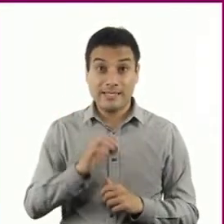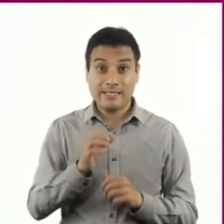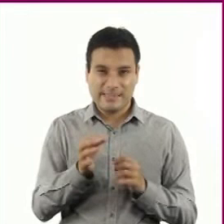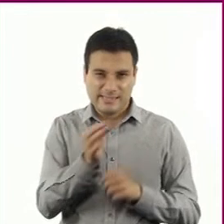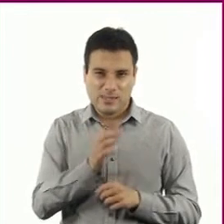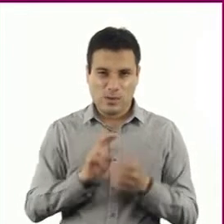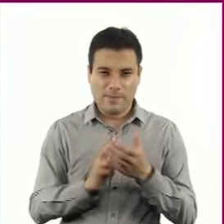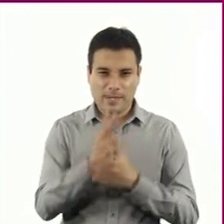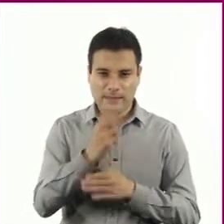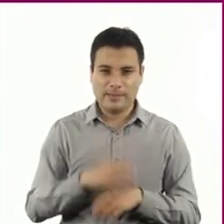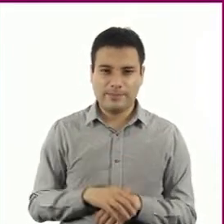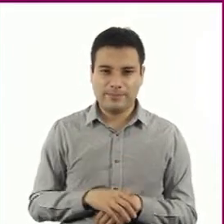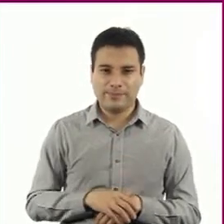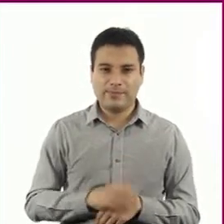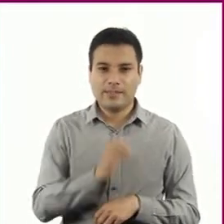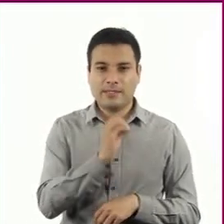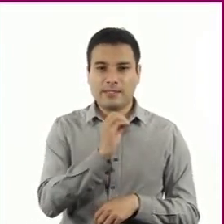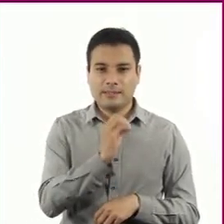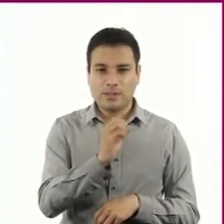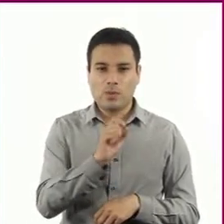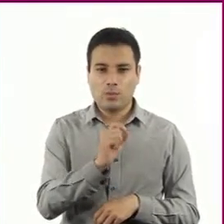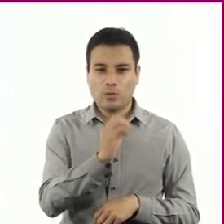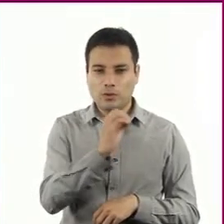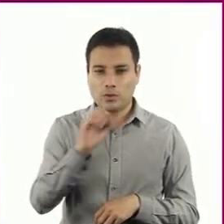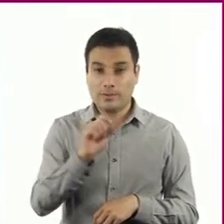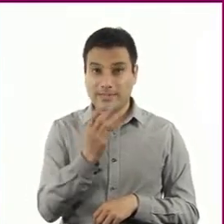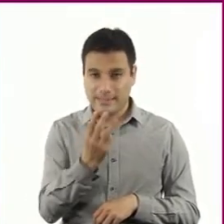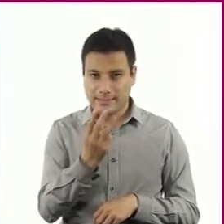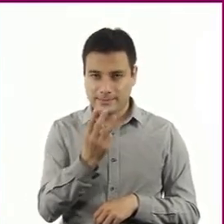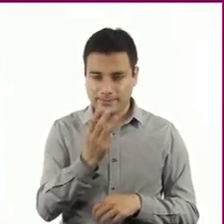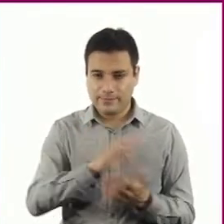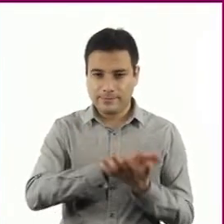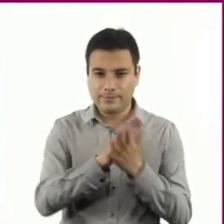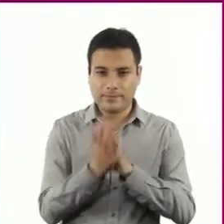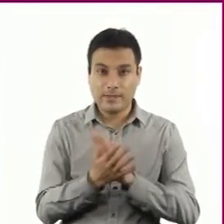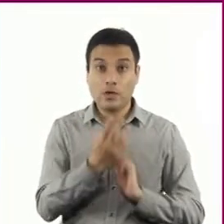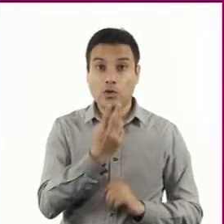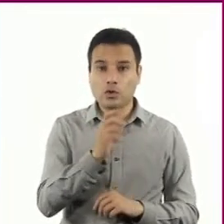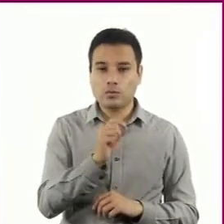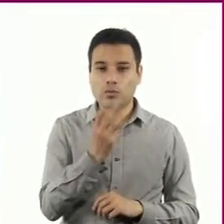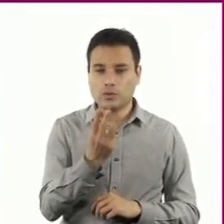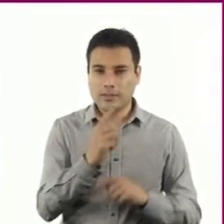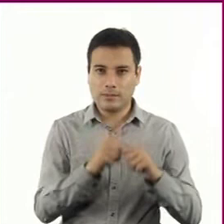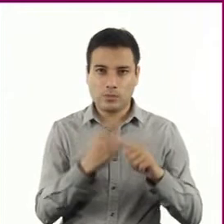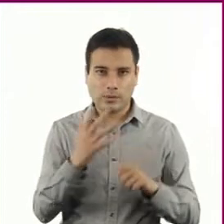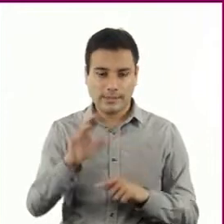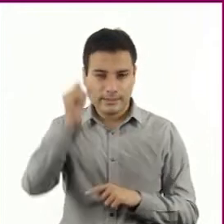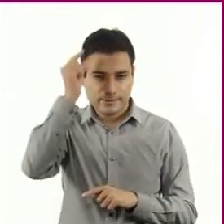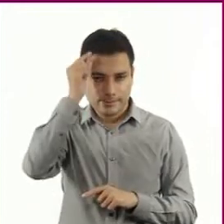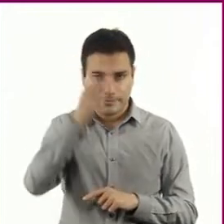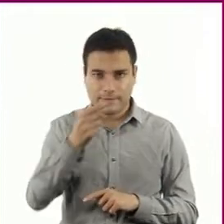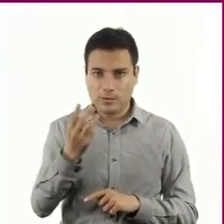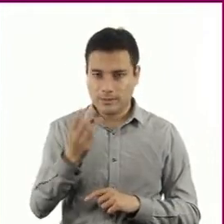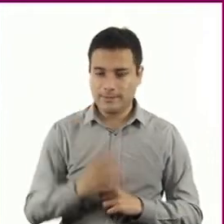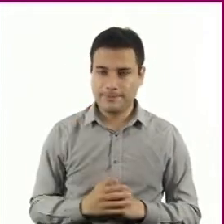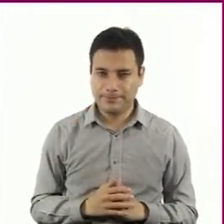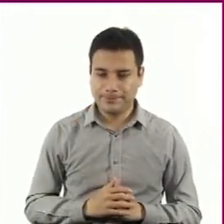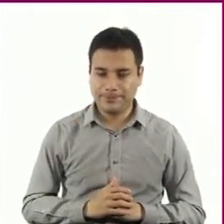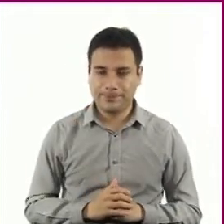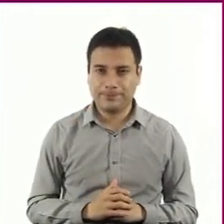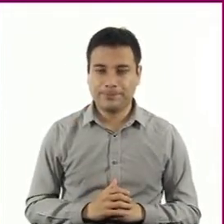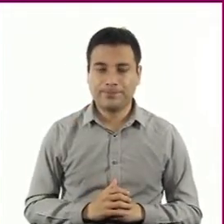vegetal que en milímetros mide 2.3 por 10 a la tercera potencia negativa equivale a 23 diezmilésimos de